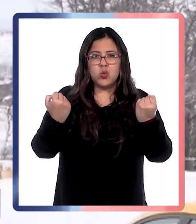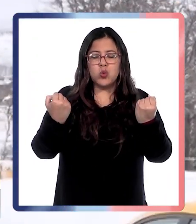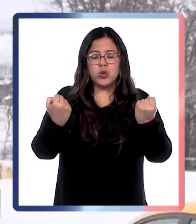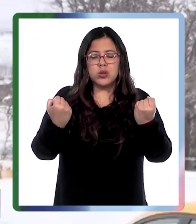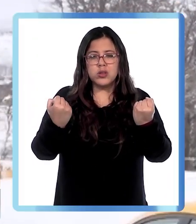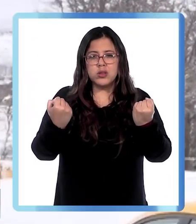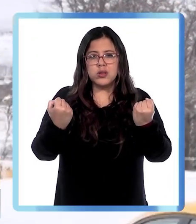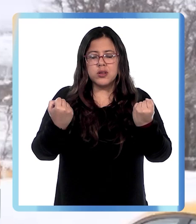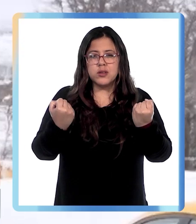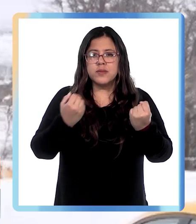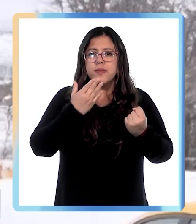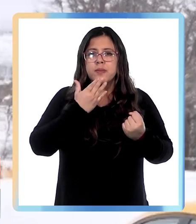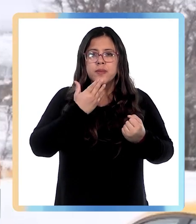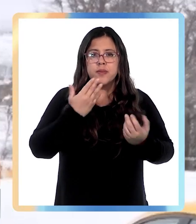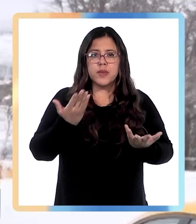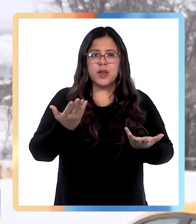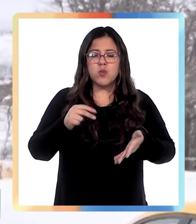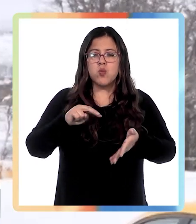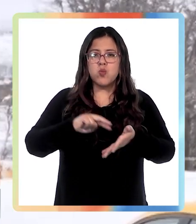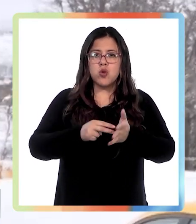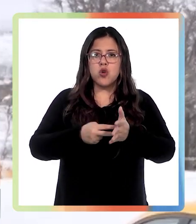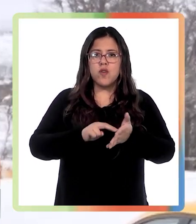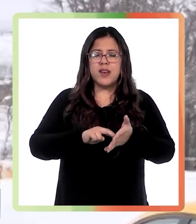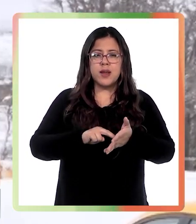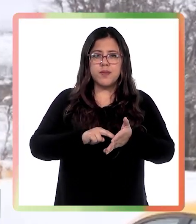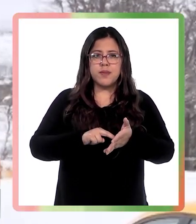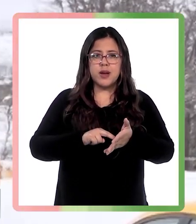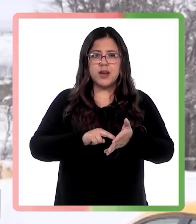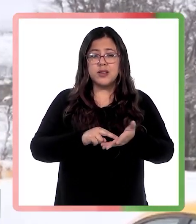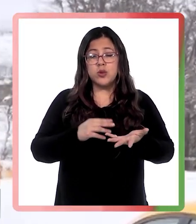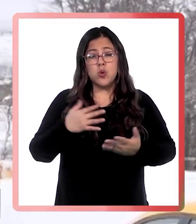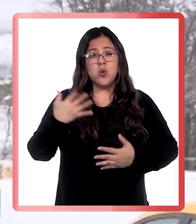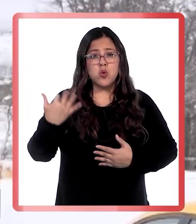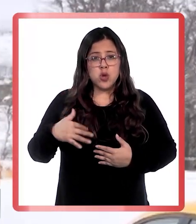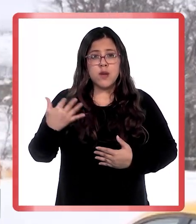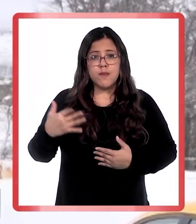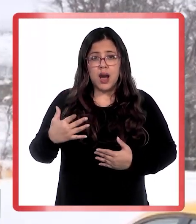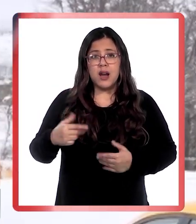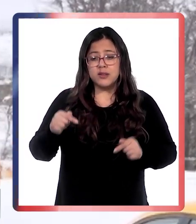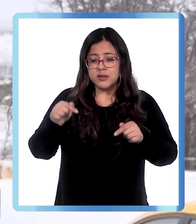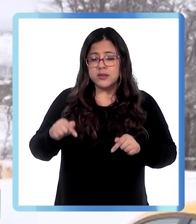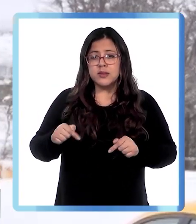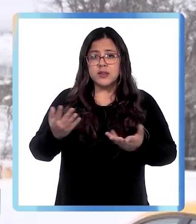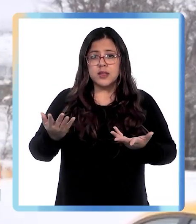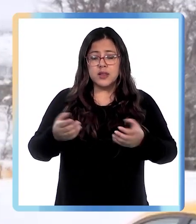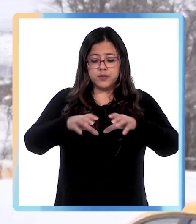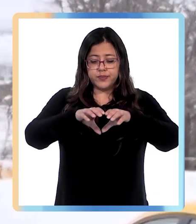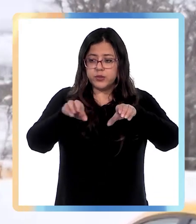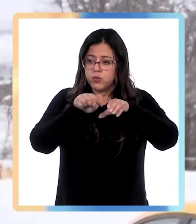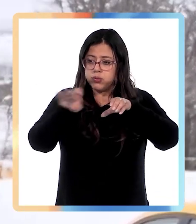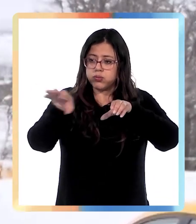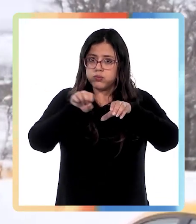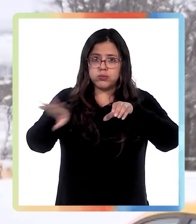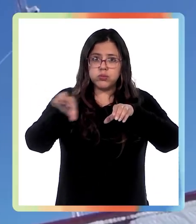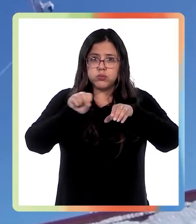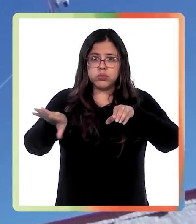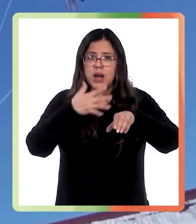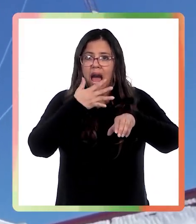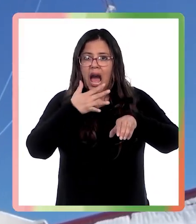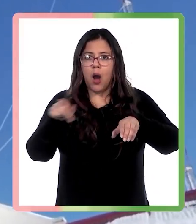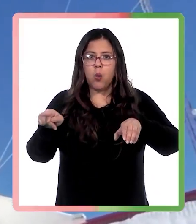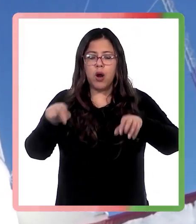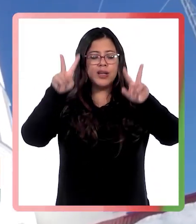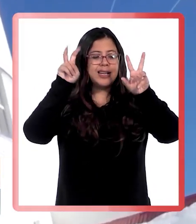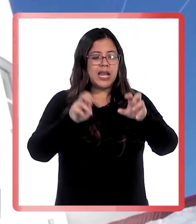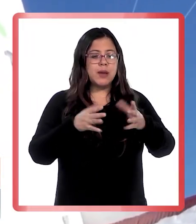de arranques con con problemas severos por donde se nos está escapando el agua